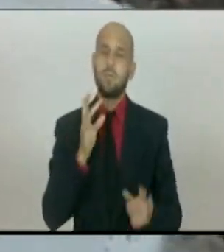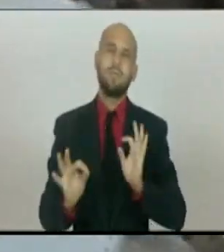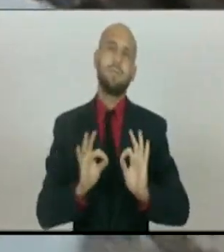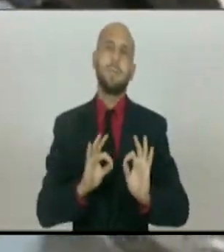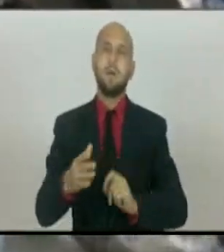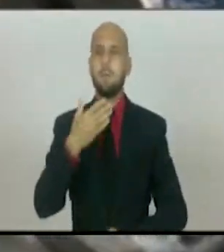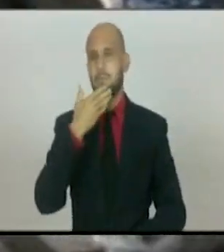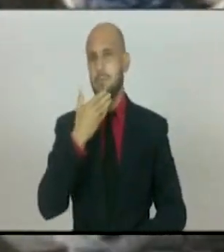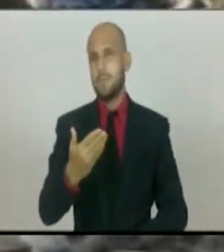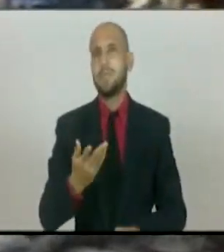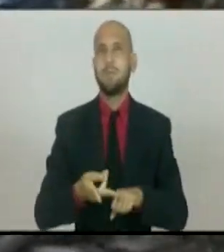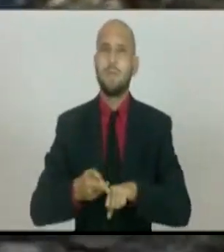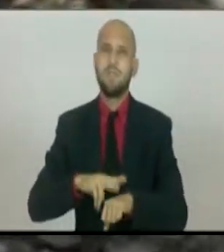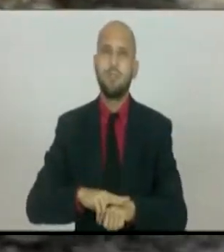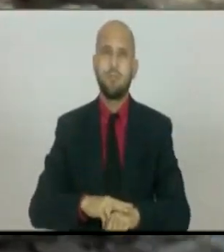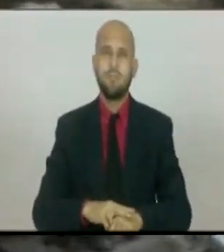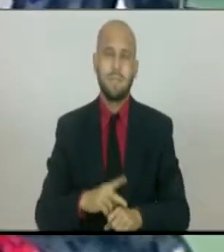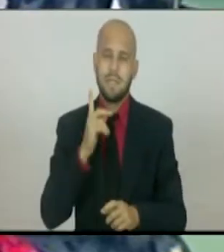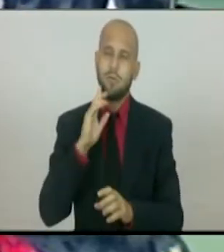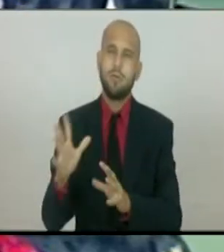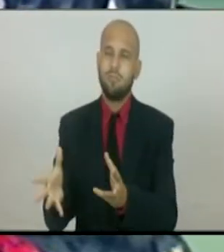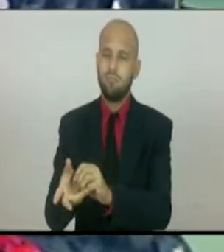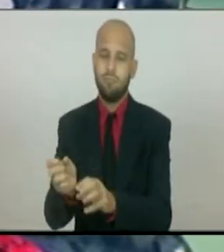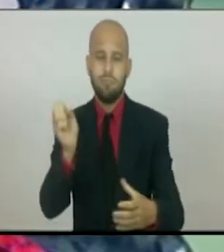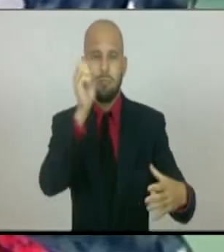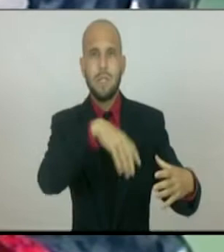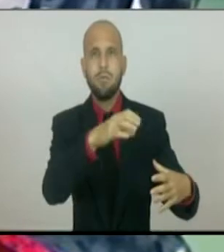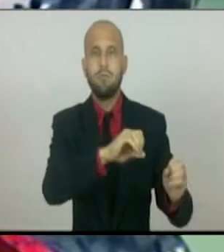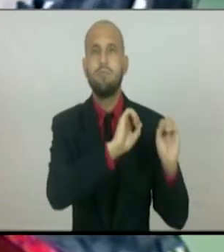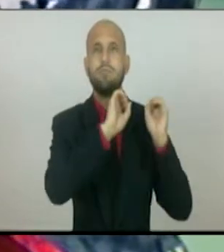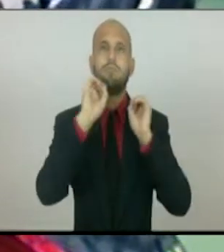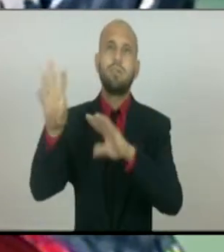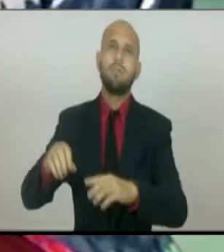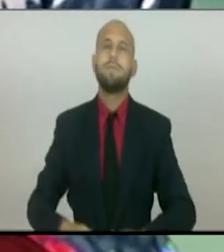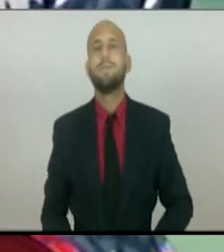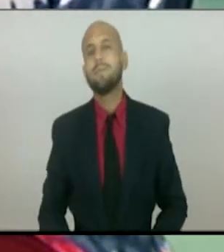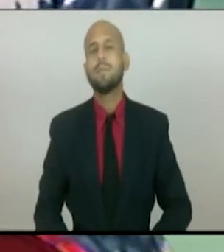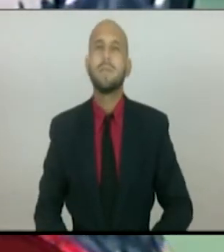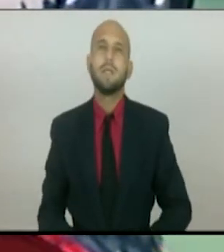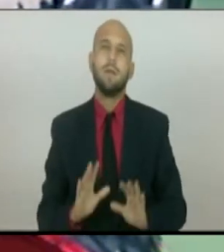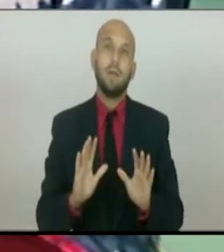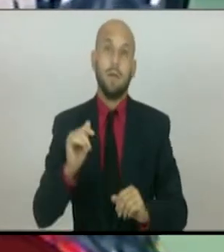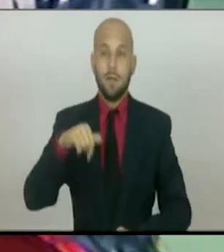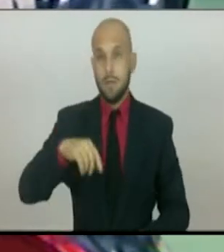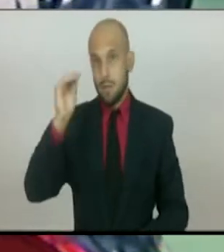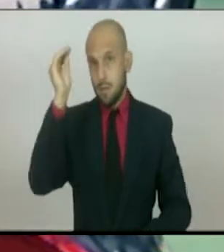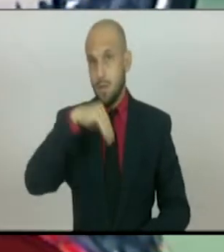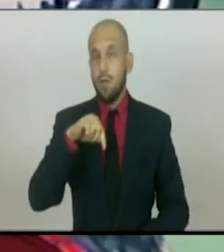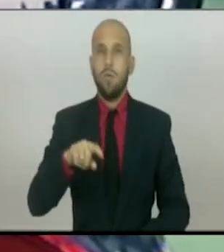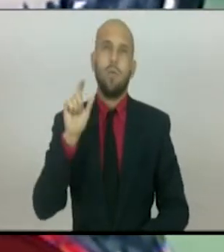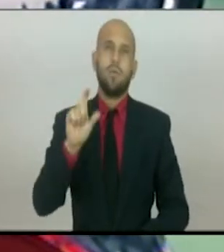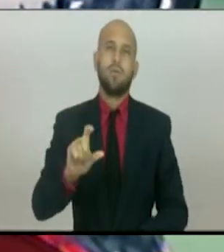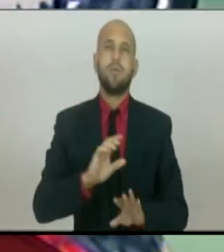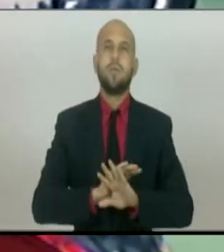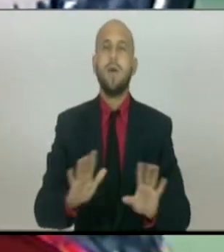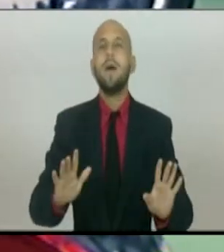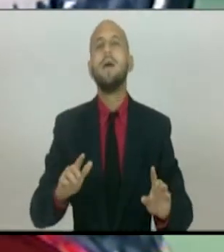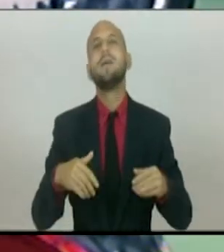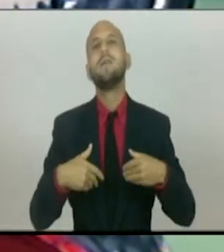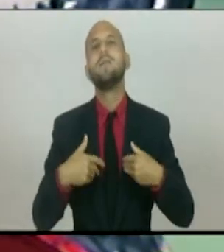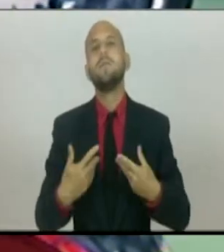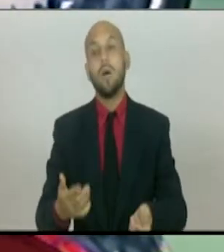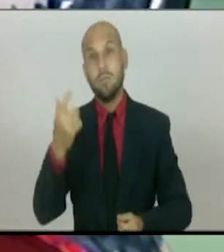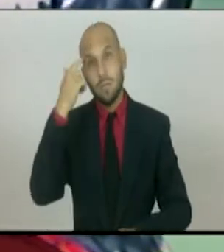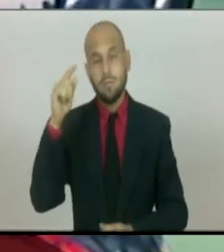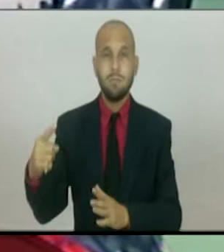proliferación del mosquito. Yasnay, hacemos otra pausa en nuestro diálogo porque esta es la última emisión del mes, por lo tanto, entre